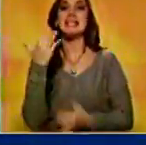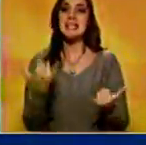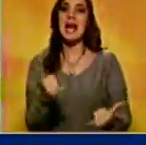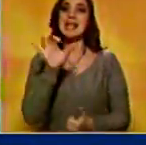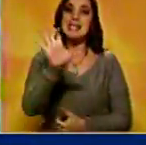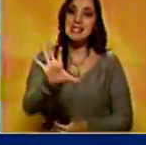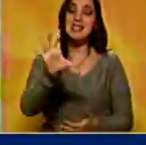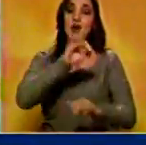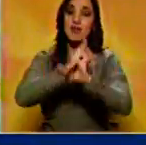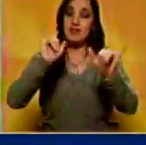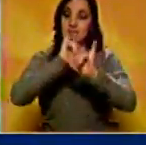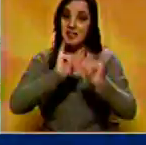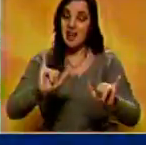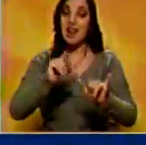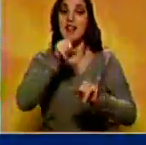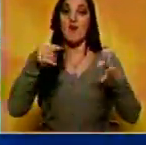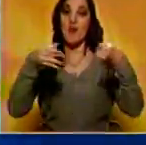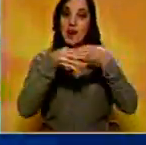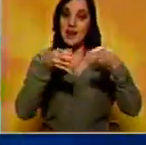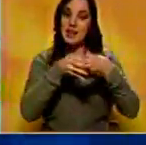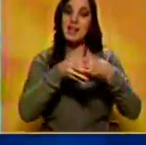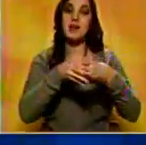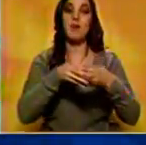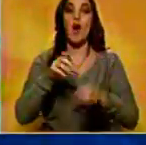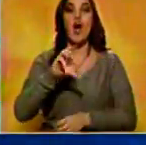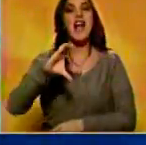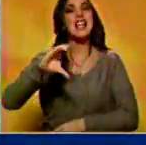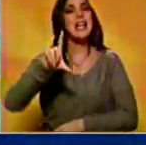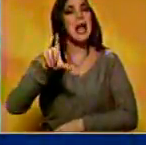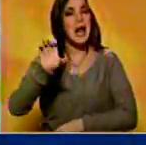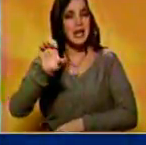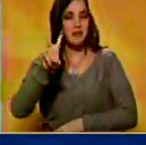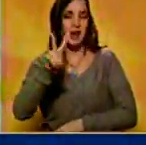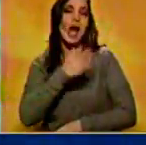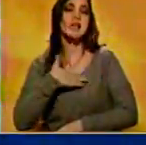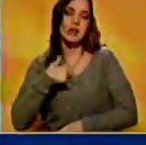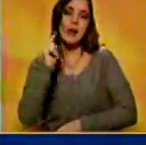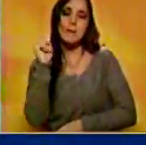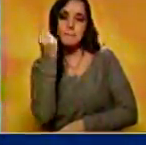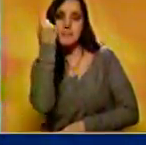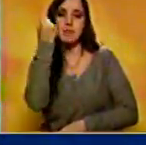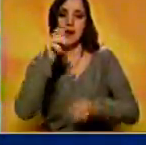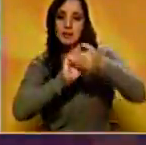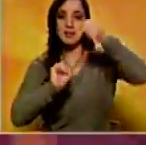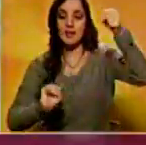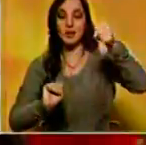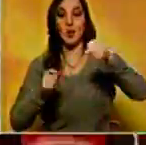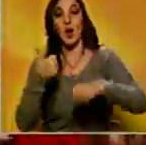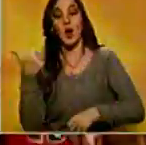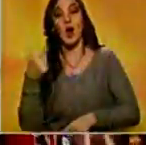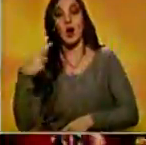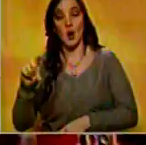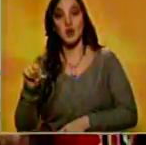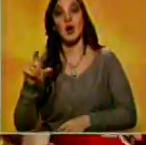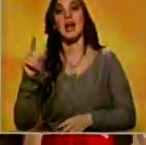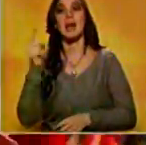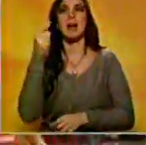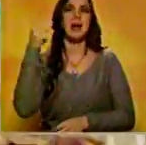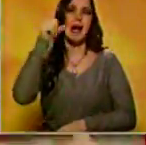con Cleveland, equipo que busca su primer título. Por su parte, Golden State irá por su cuarta corona y la primera desde el